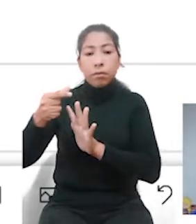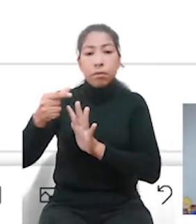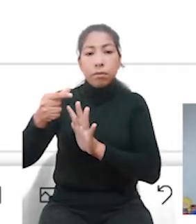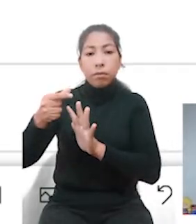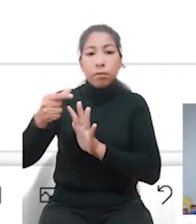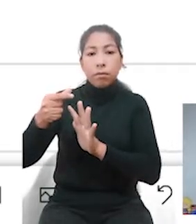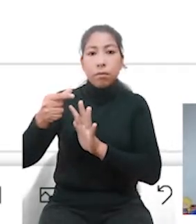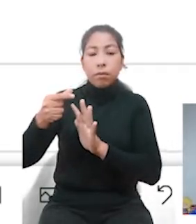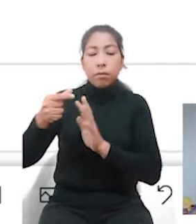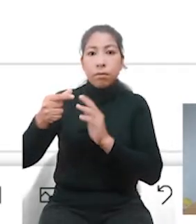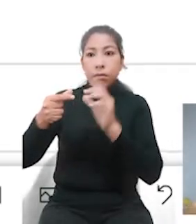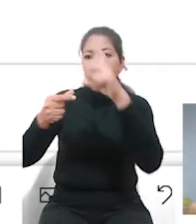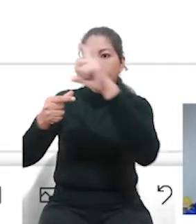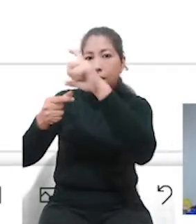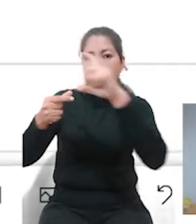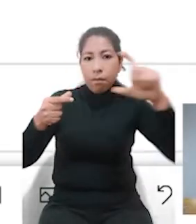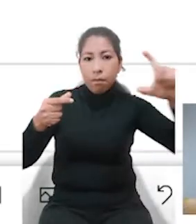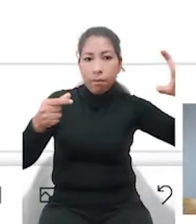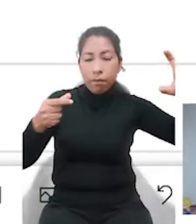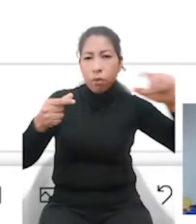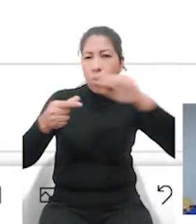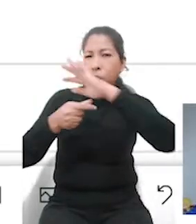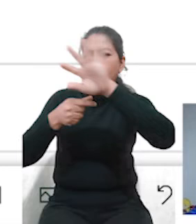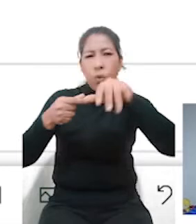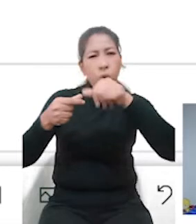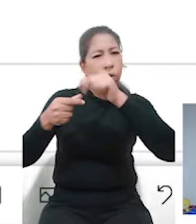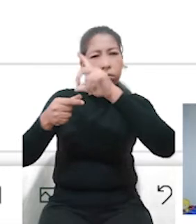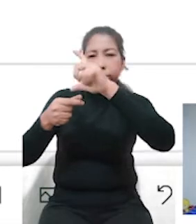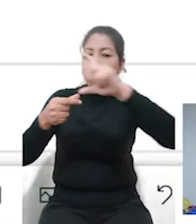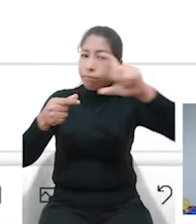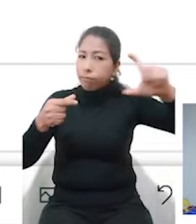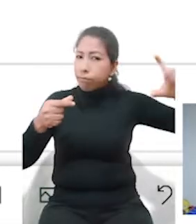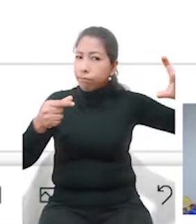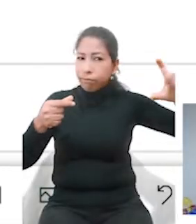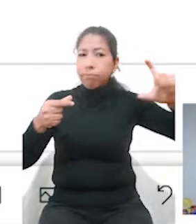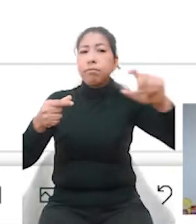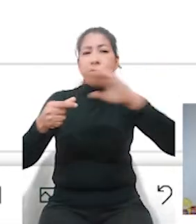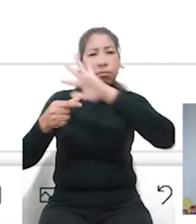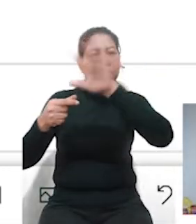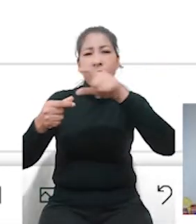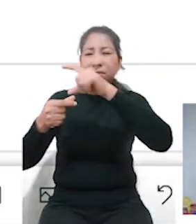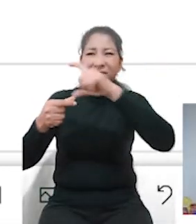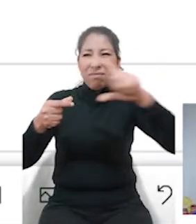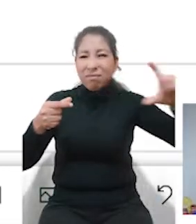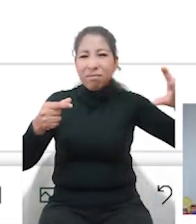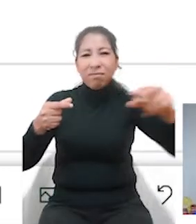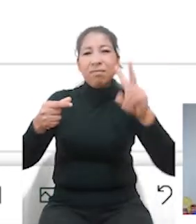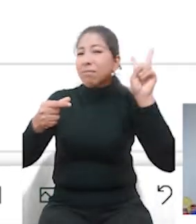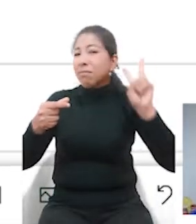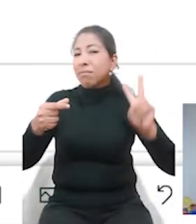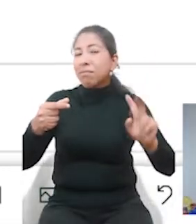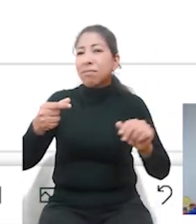1/5, el argumento del logaritmo es todo el contenido del paréntesis